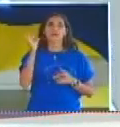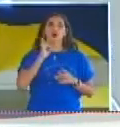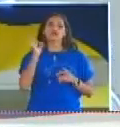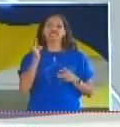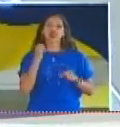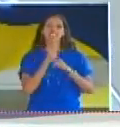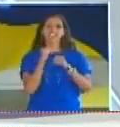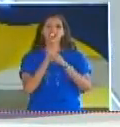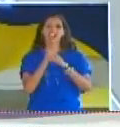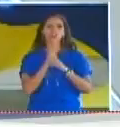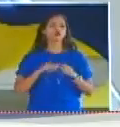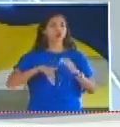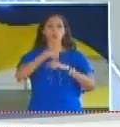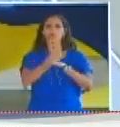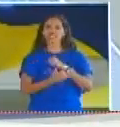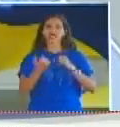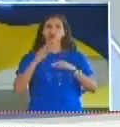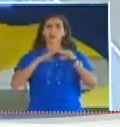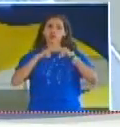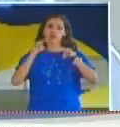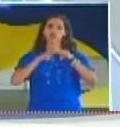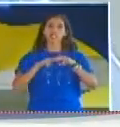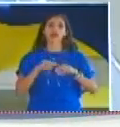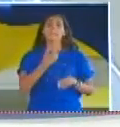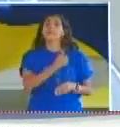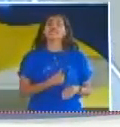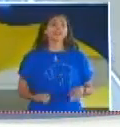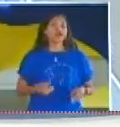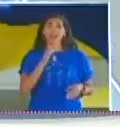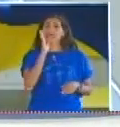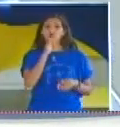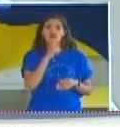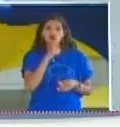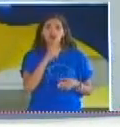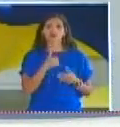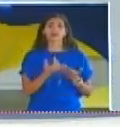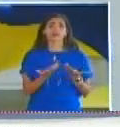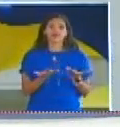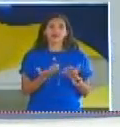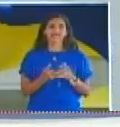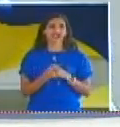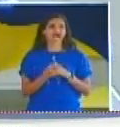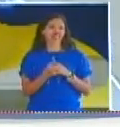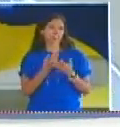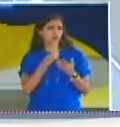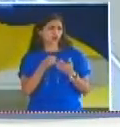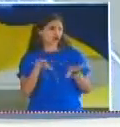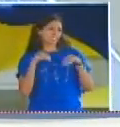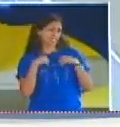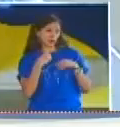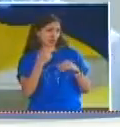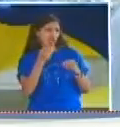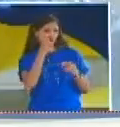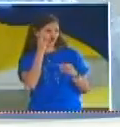todos los proyectos que tenemos de construcción. Presidente, aquí no hay forma de que los trabajadores y trabajadoras respondamos al fascismo. No, nosotros sabemos que estos son